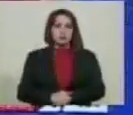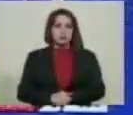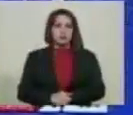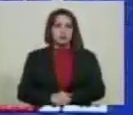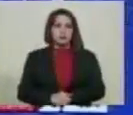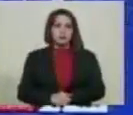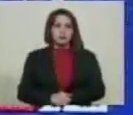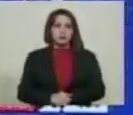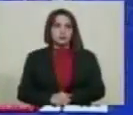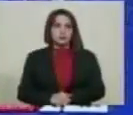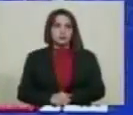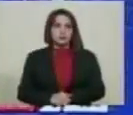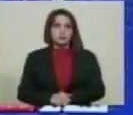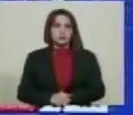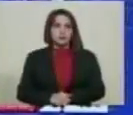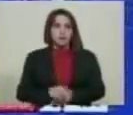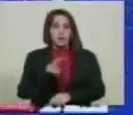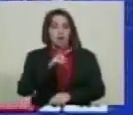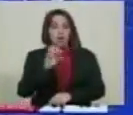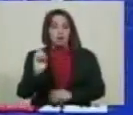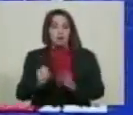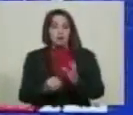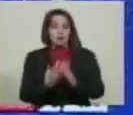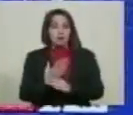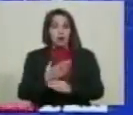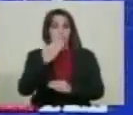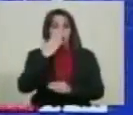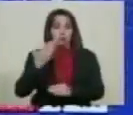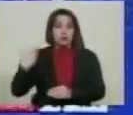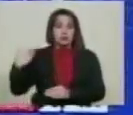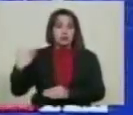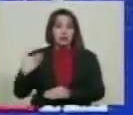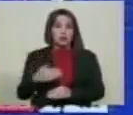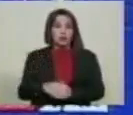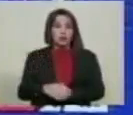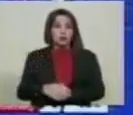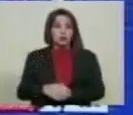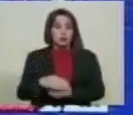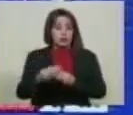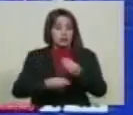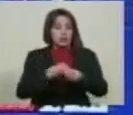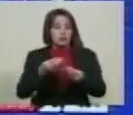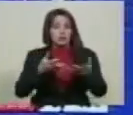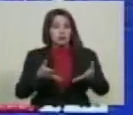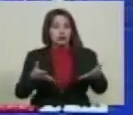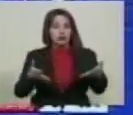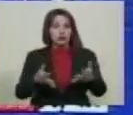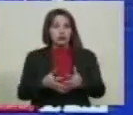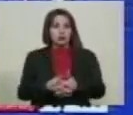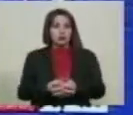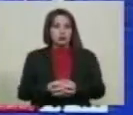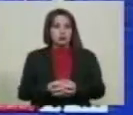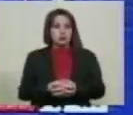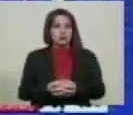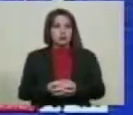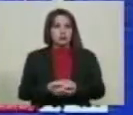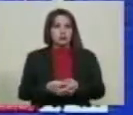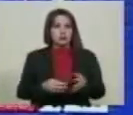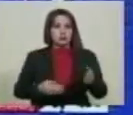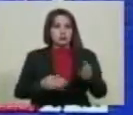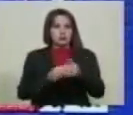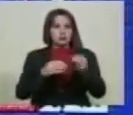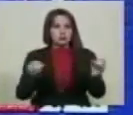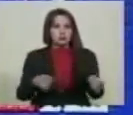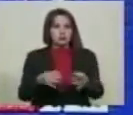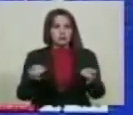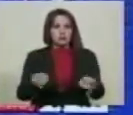Y apenas el 20 de mayo pasado tuvimos una victoria en contra del sabotaje